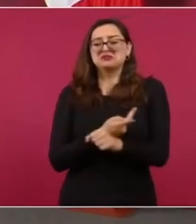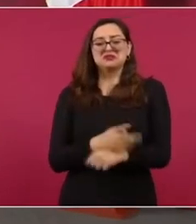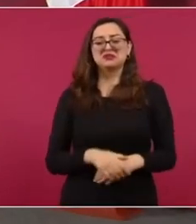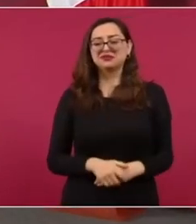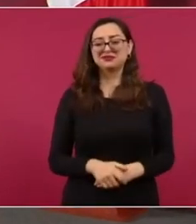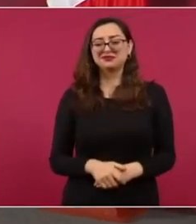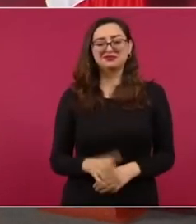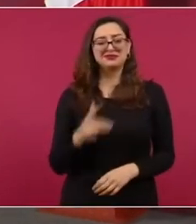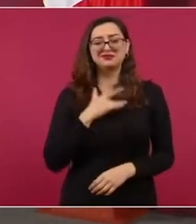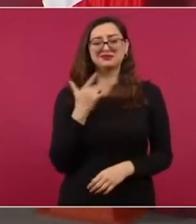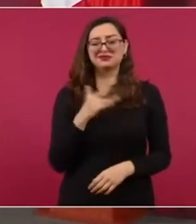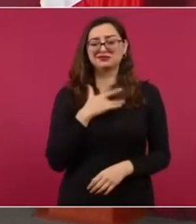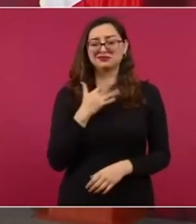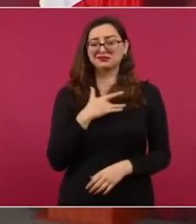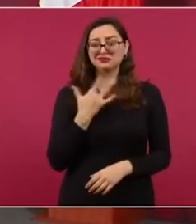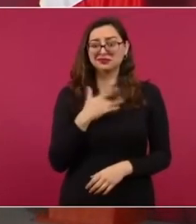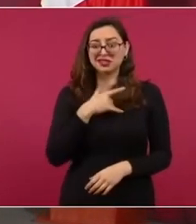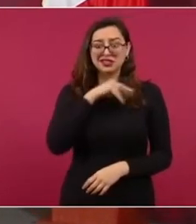de qué